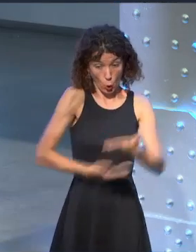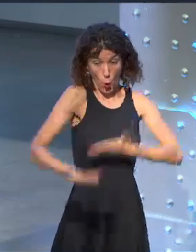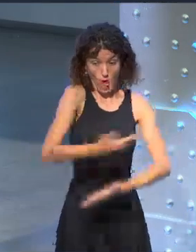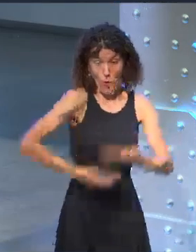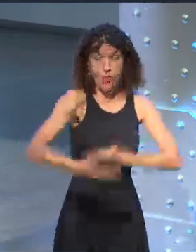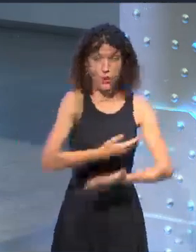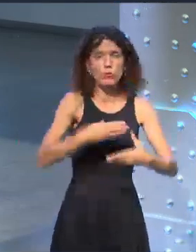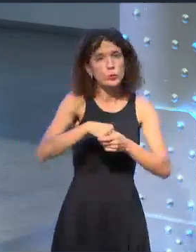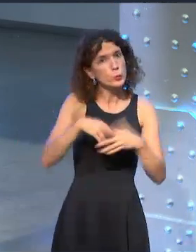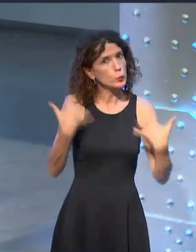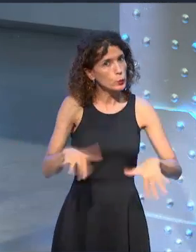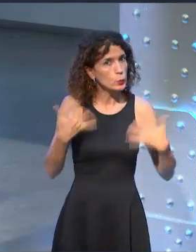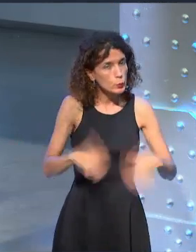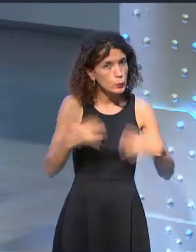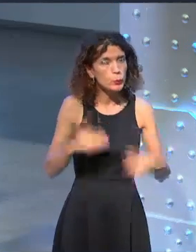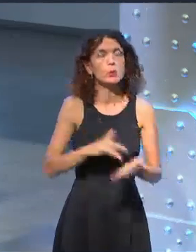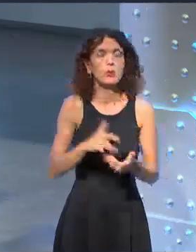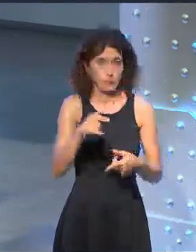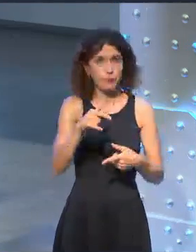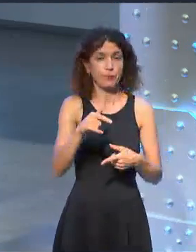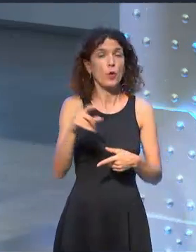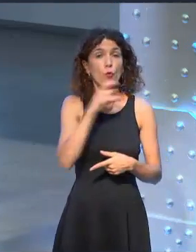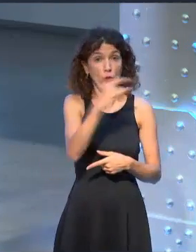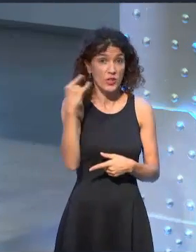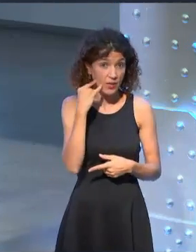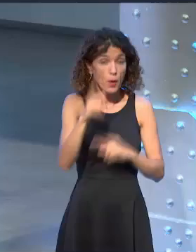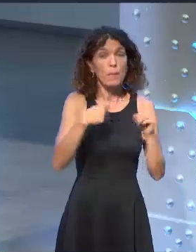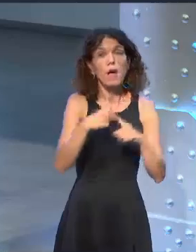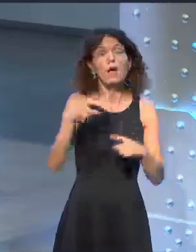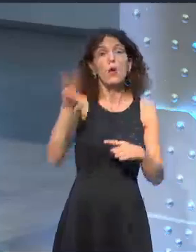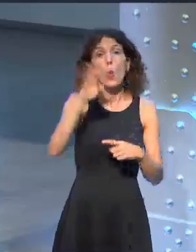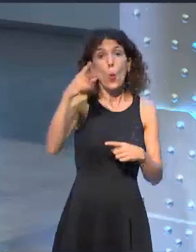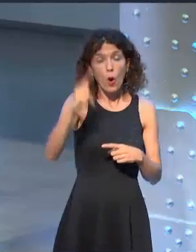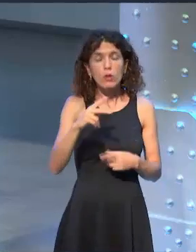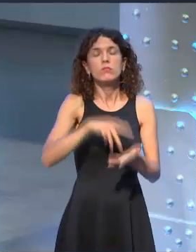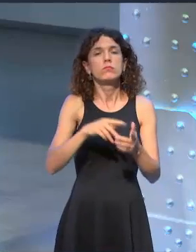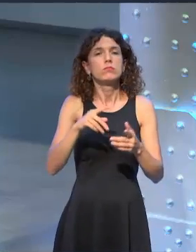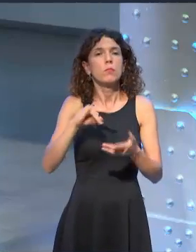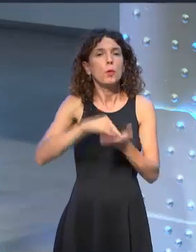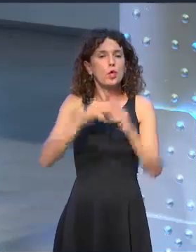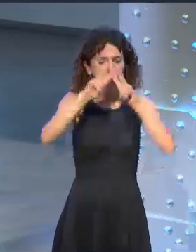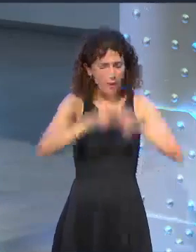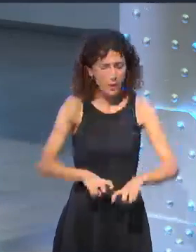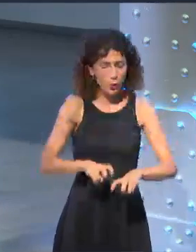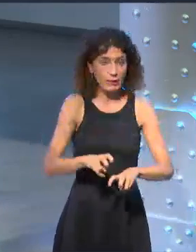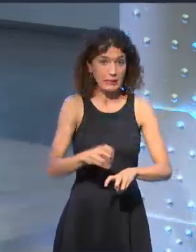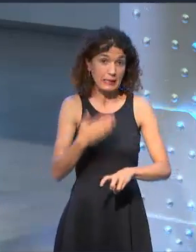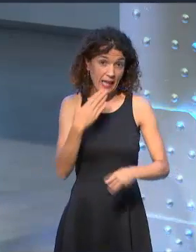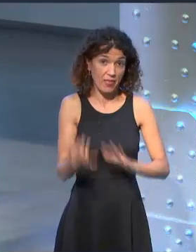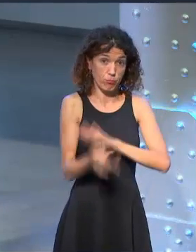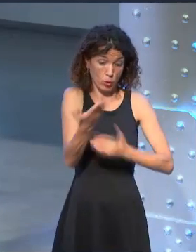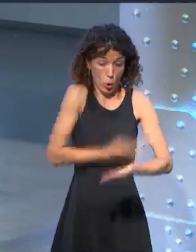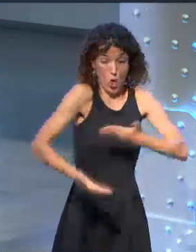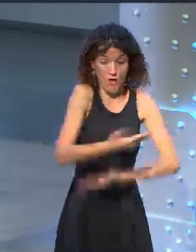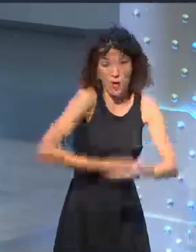tan intensa que hemos tenido Fundación Telefónica y la UOC. Este proyecto de investigación nace de esta colaboración,